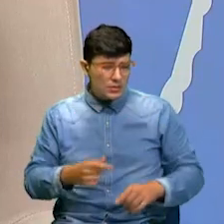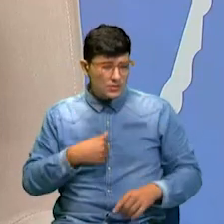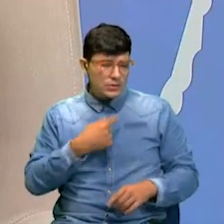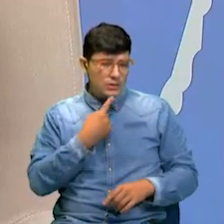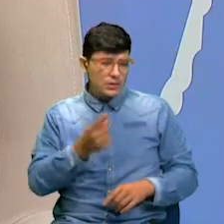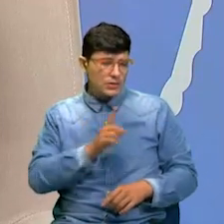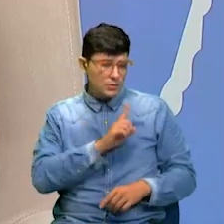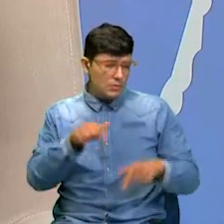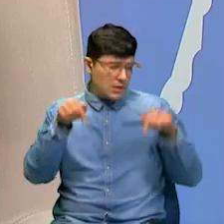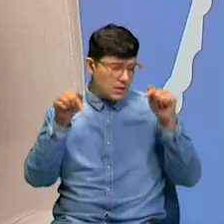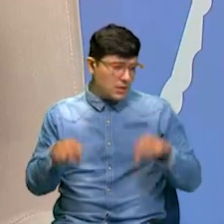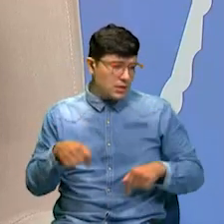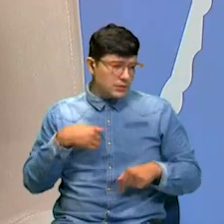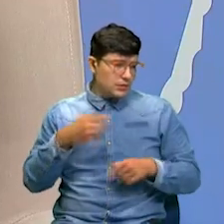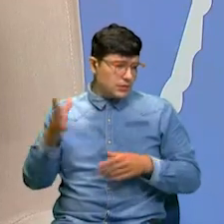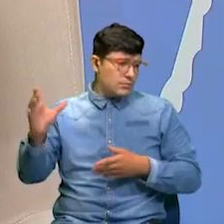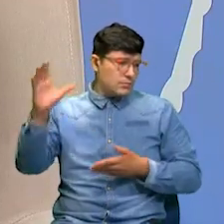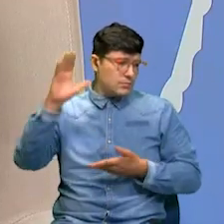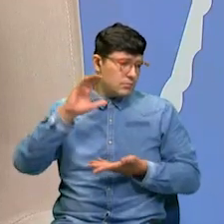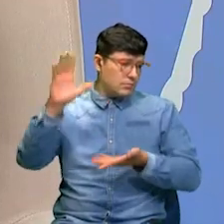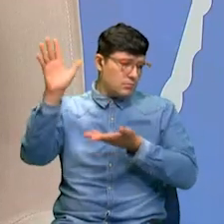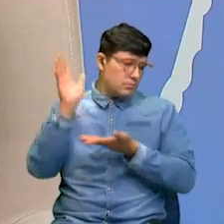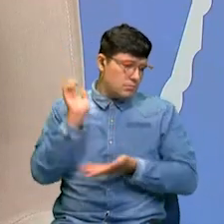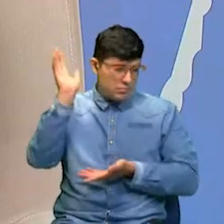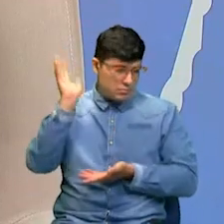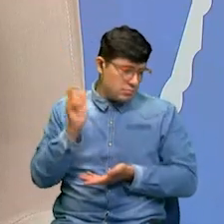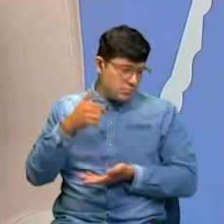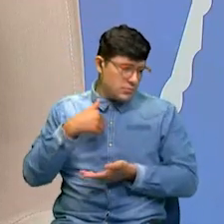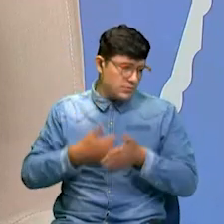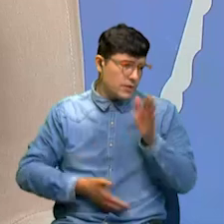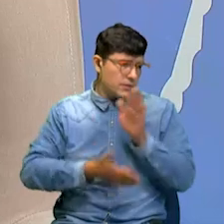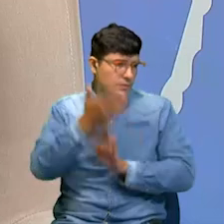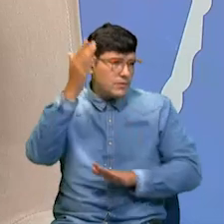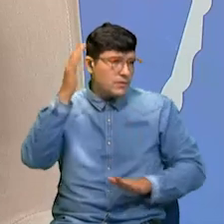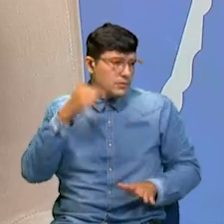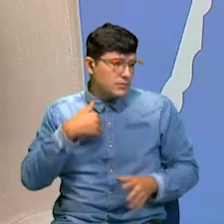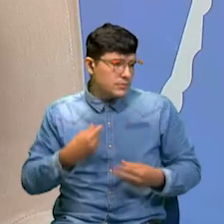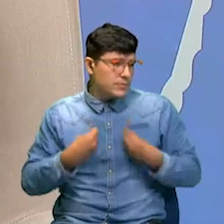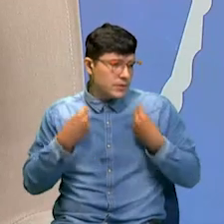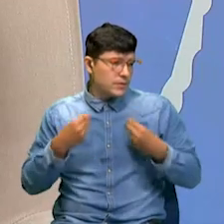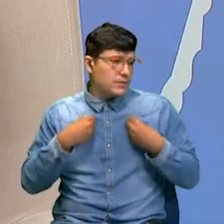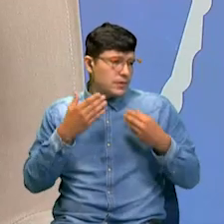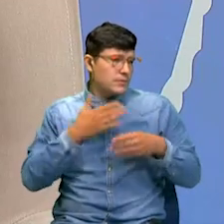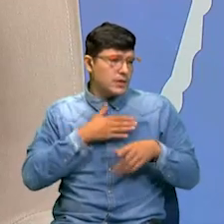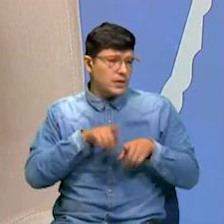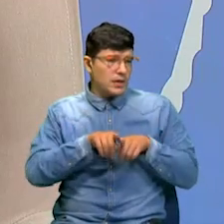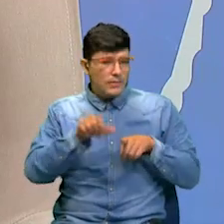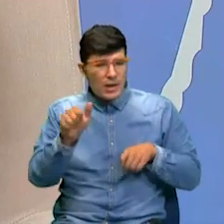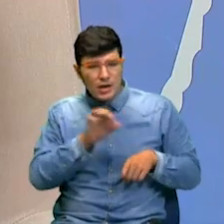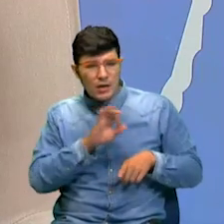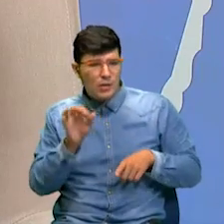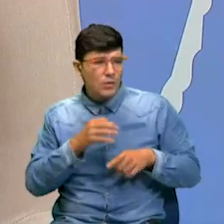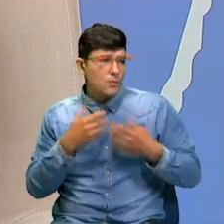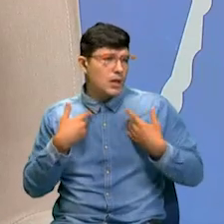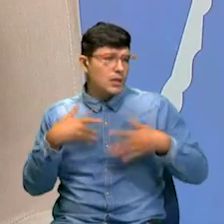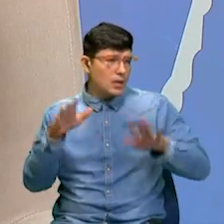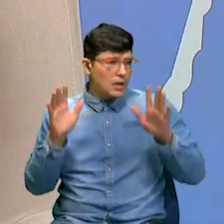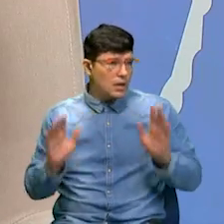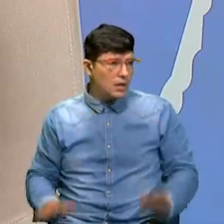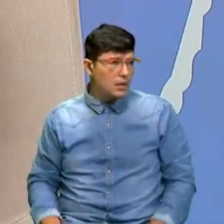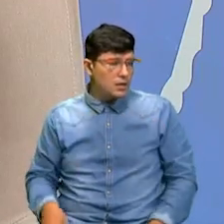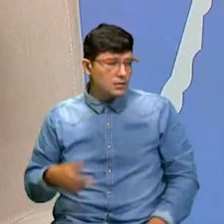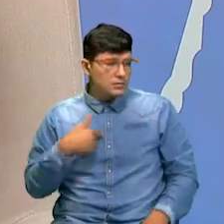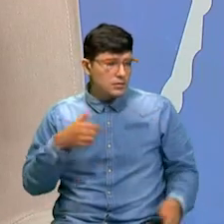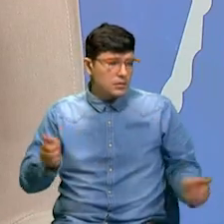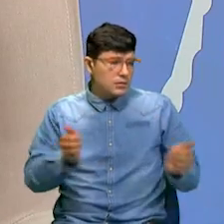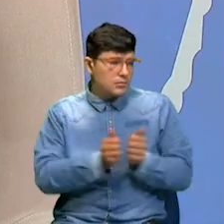acá, incluso yo recibo mi pensión y yo entonces me devuelvo para... Y me voy a vivir, y me voy con, a vivir mi con, la, con mi hermana de crianza, estoy con